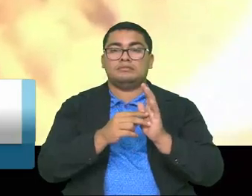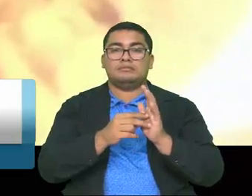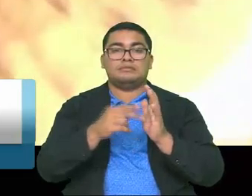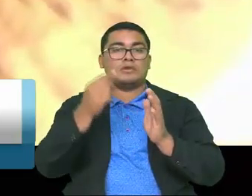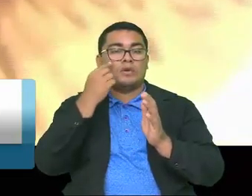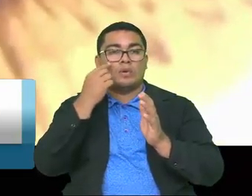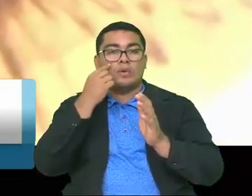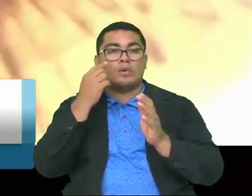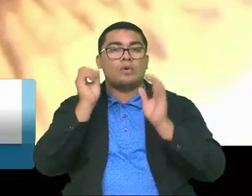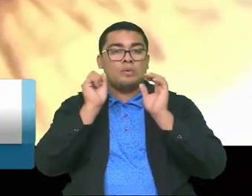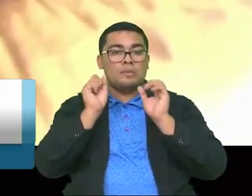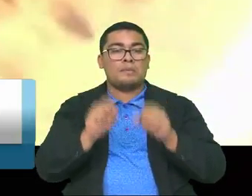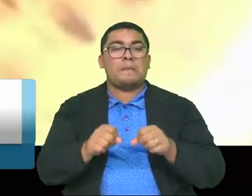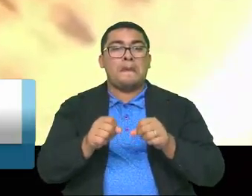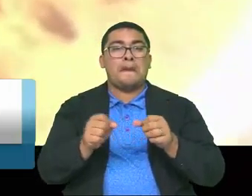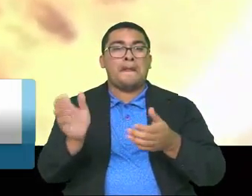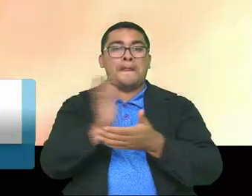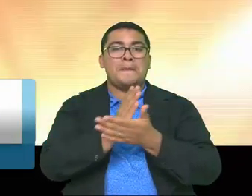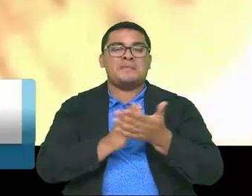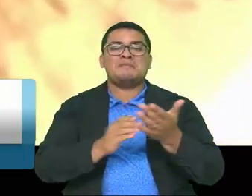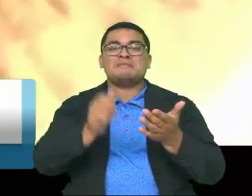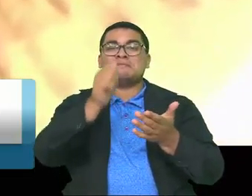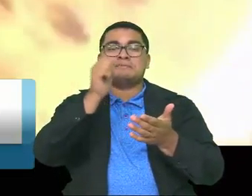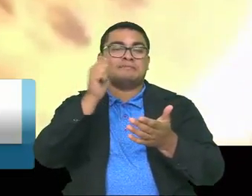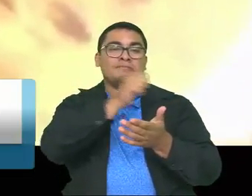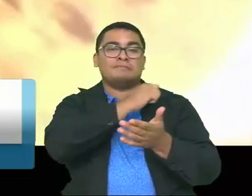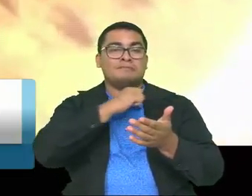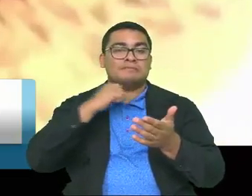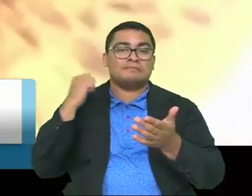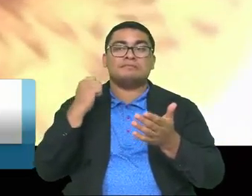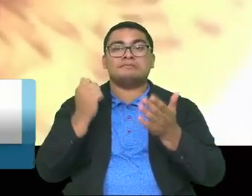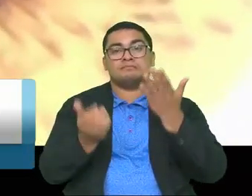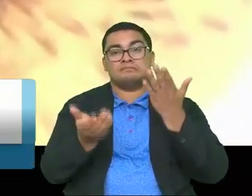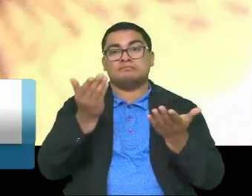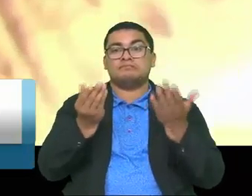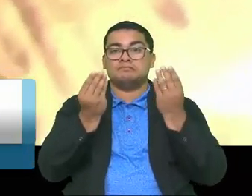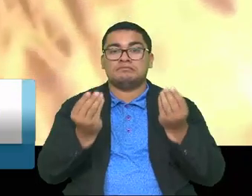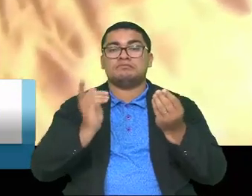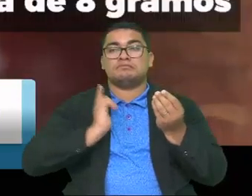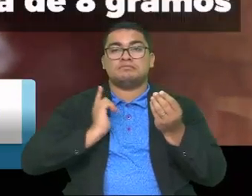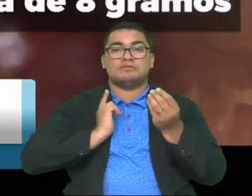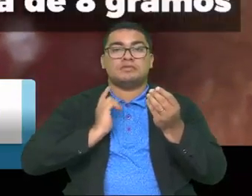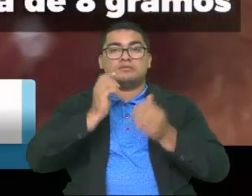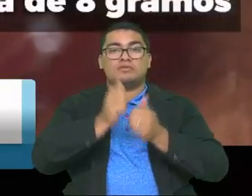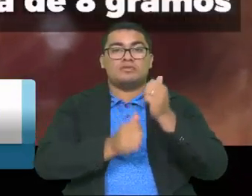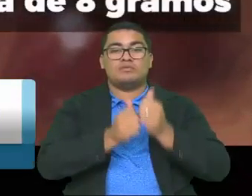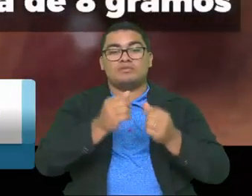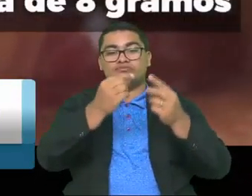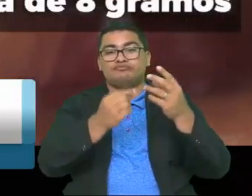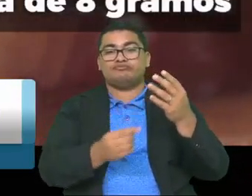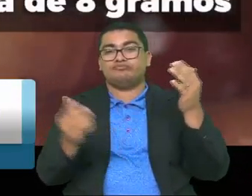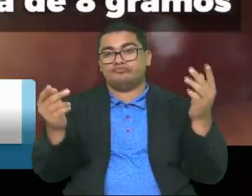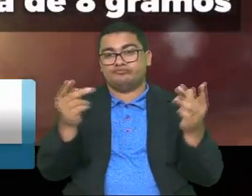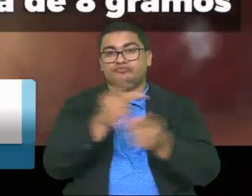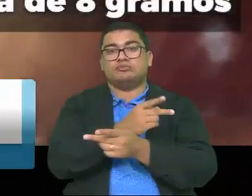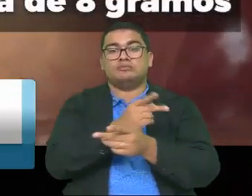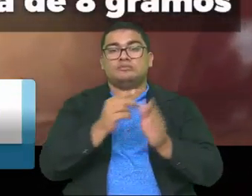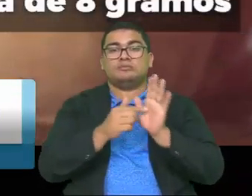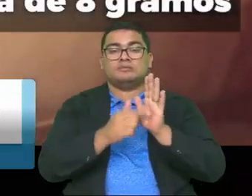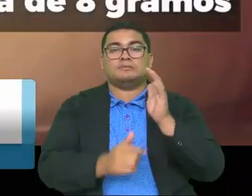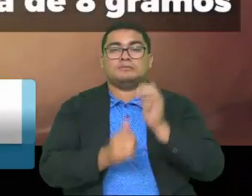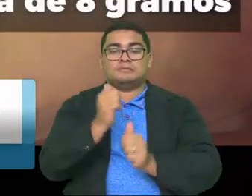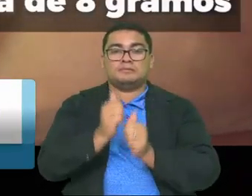hablando de la resonancia magnética, sin alteraciones marcadas, y con respecto a la tomografía de coherencia óptica, pues un engrosamiento